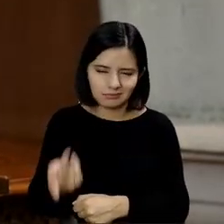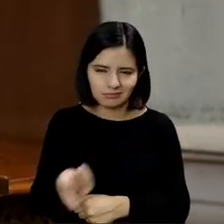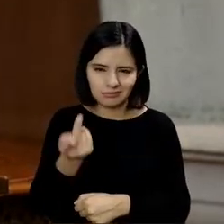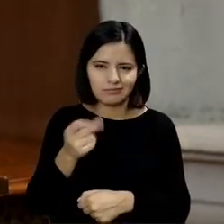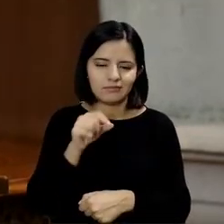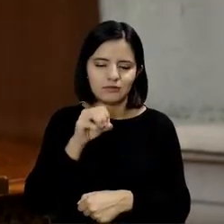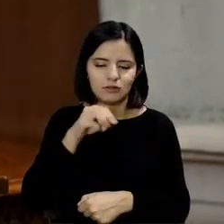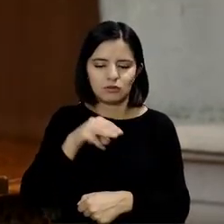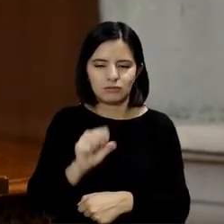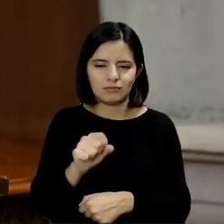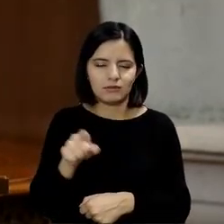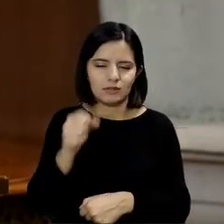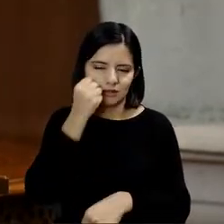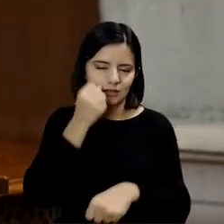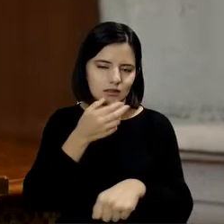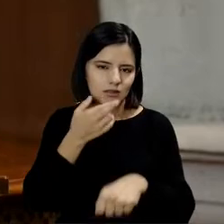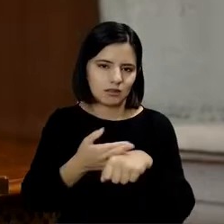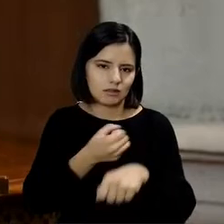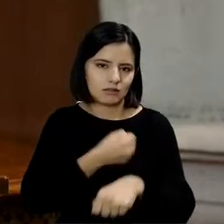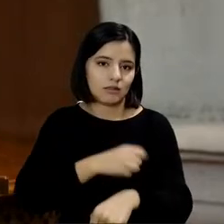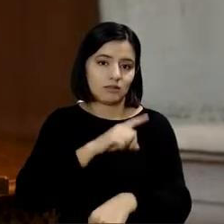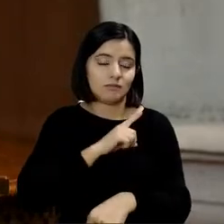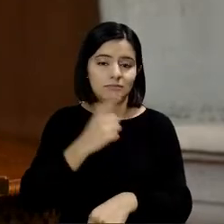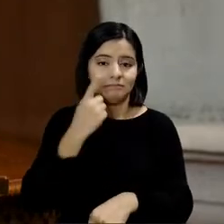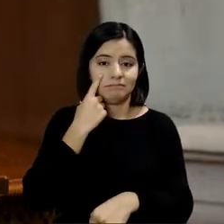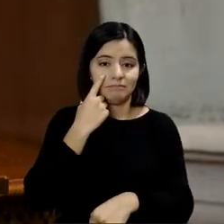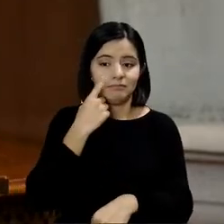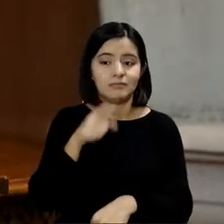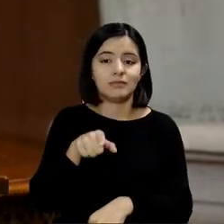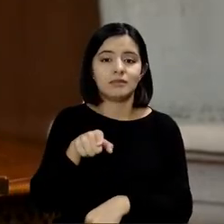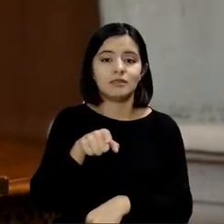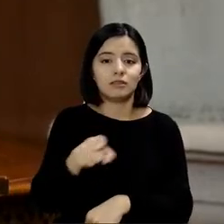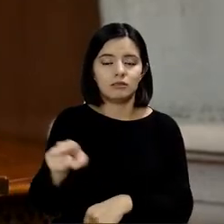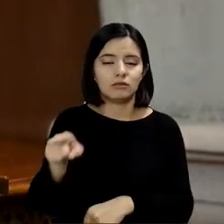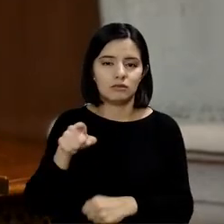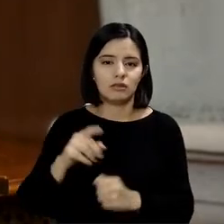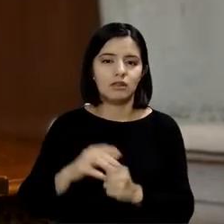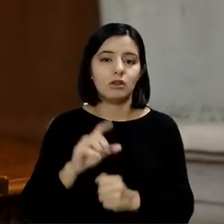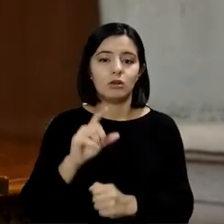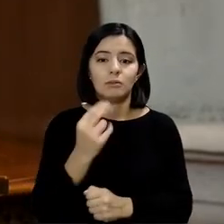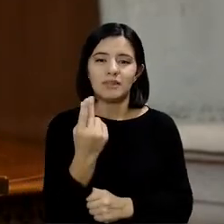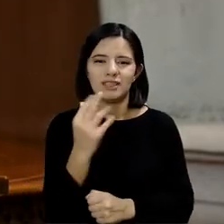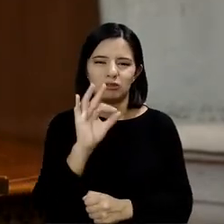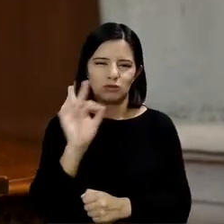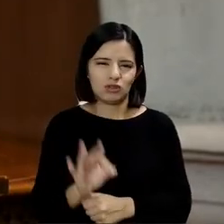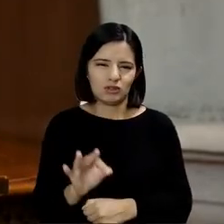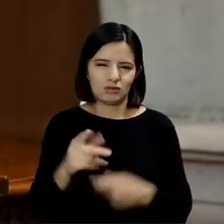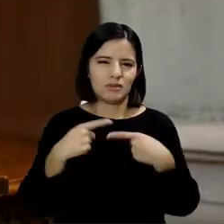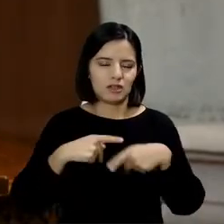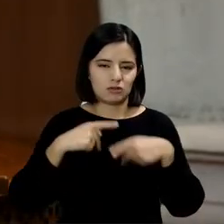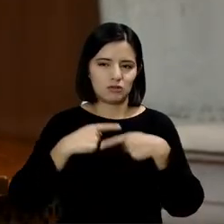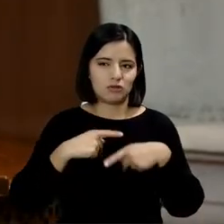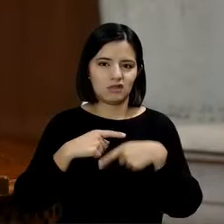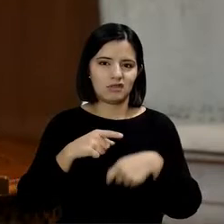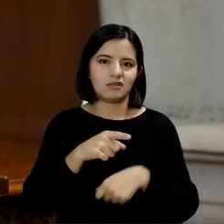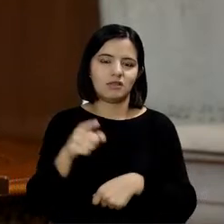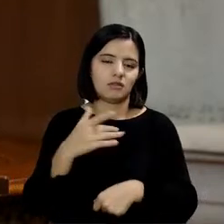Salud, 1 de cada 4 adultos en México padecen hipertensión arterial, es decir,